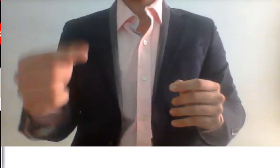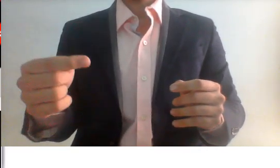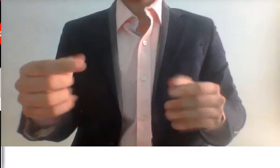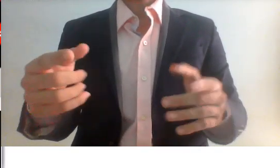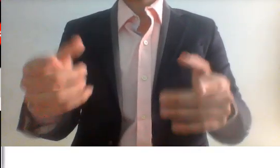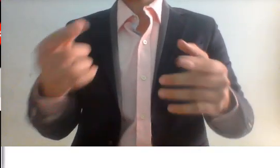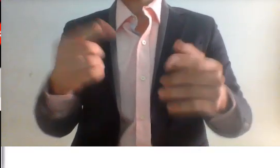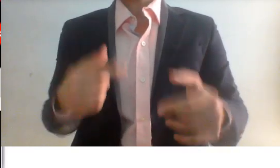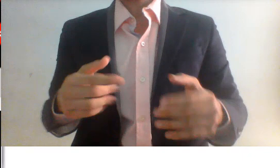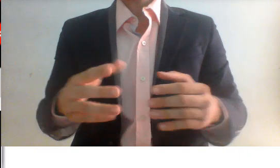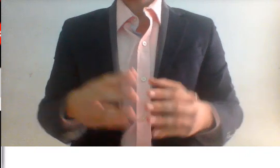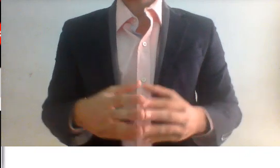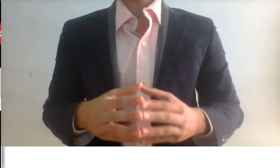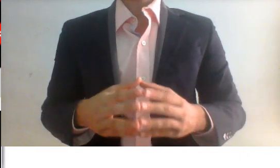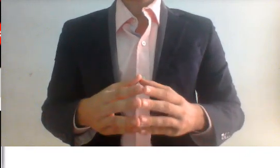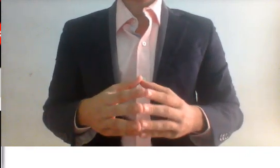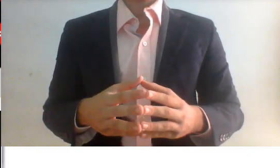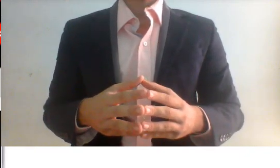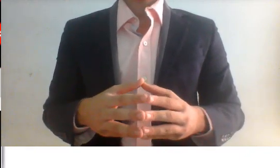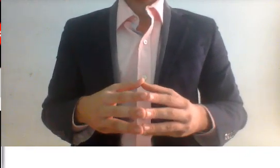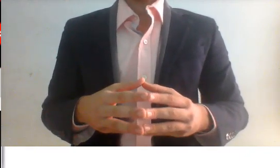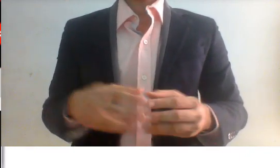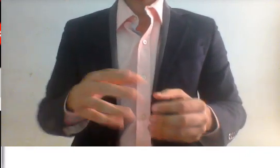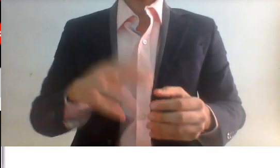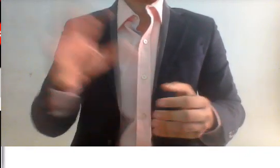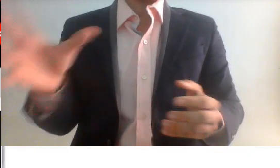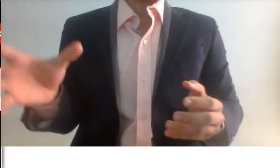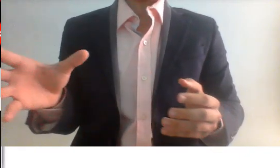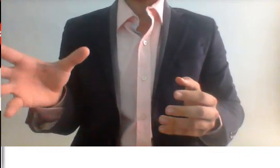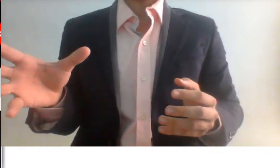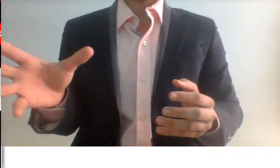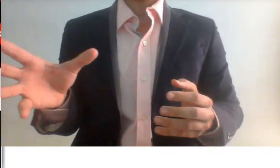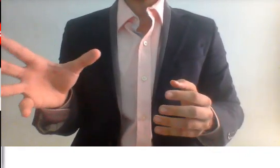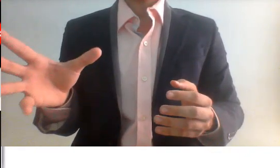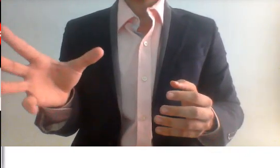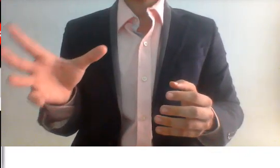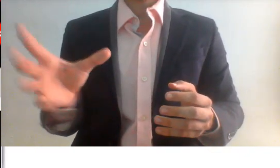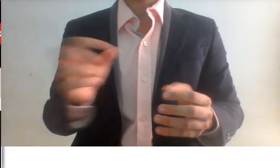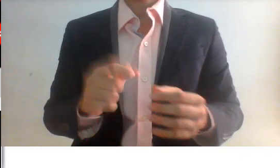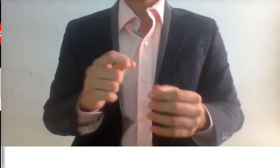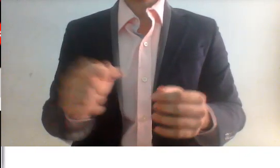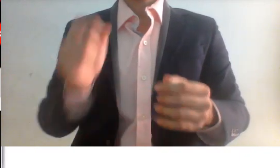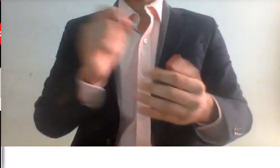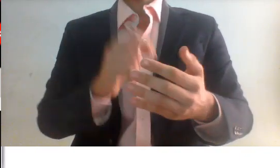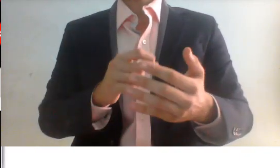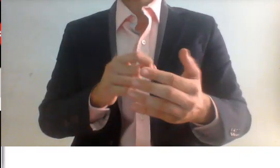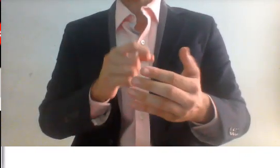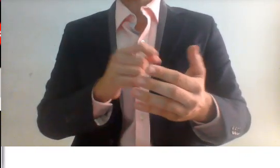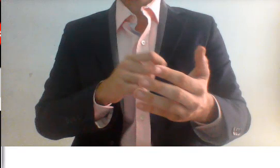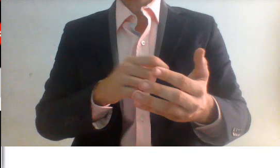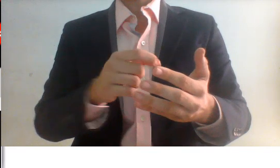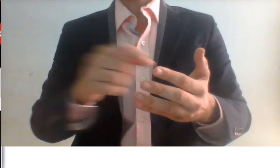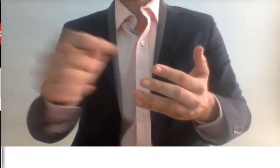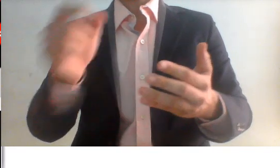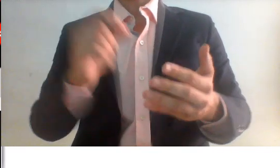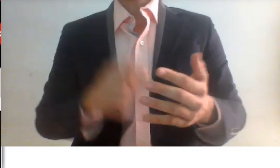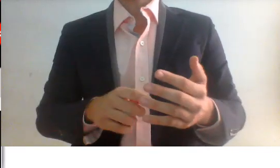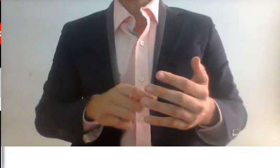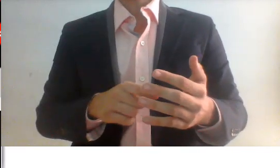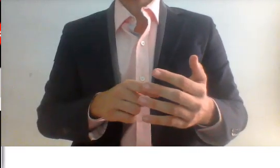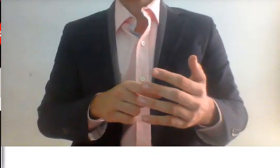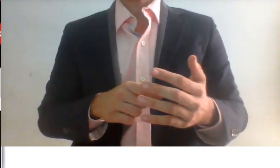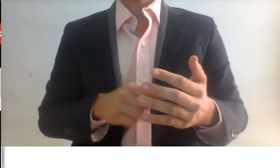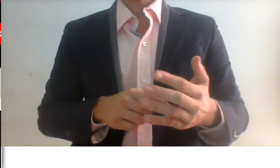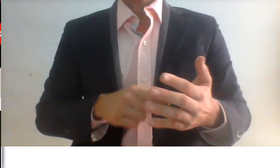y sobre todo como ya viene el tema de elecciones, ellos pues simplemente iban a utilizarlo para decir, ok, vamos a registrar tal proyecto